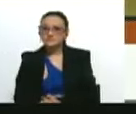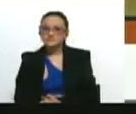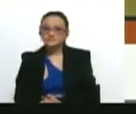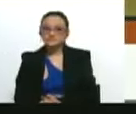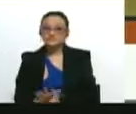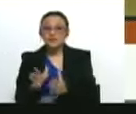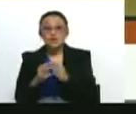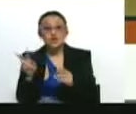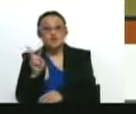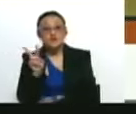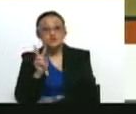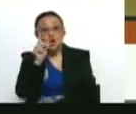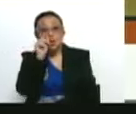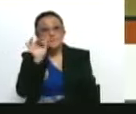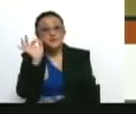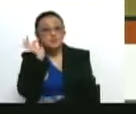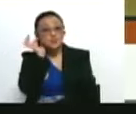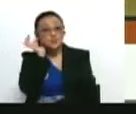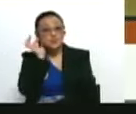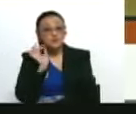a los venezolanos y las venezolanas,